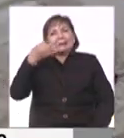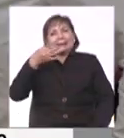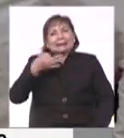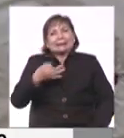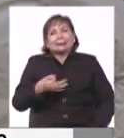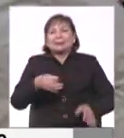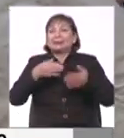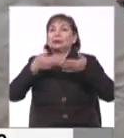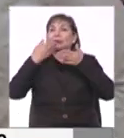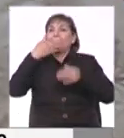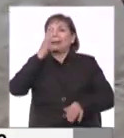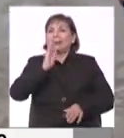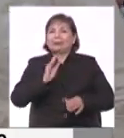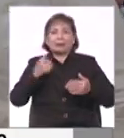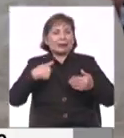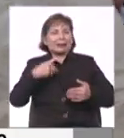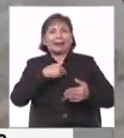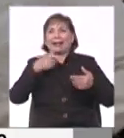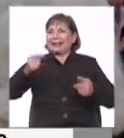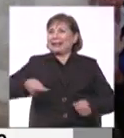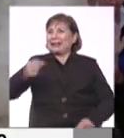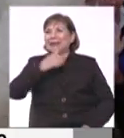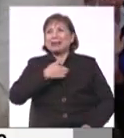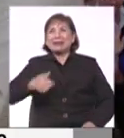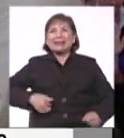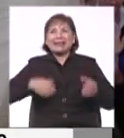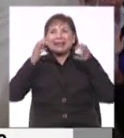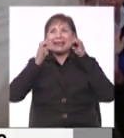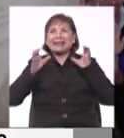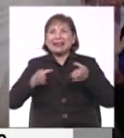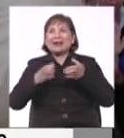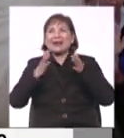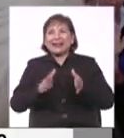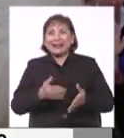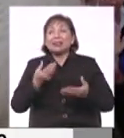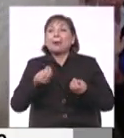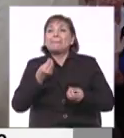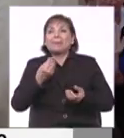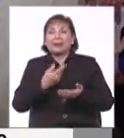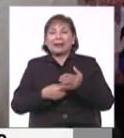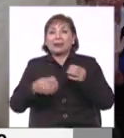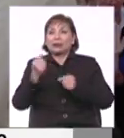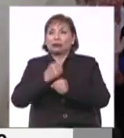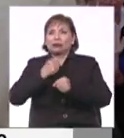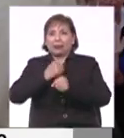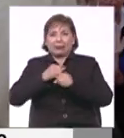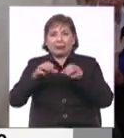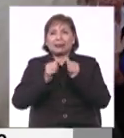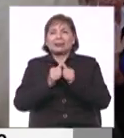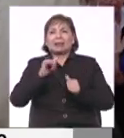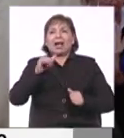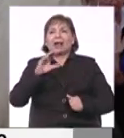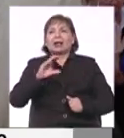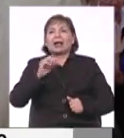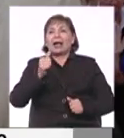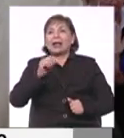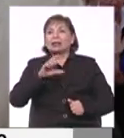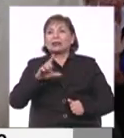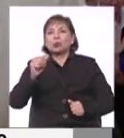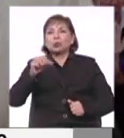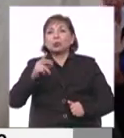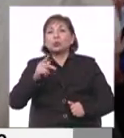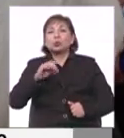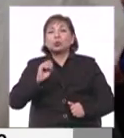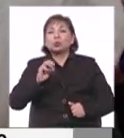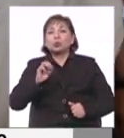bendición tener a nuestro presidente del Congreso y los funcionarios de Yamcasum, que son proyectos